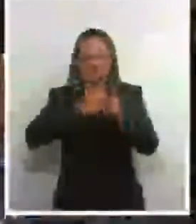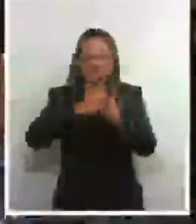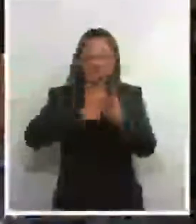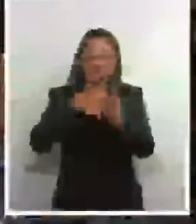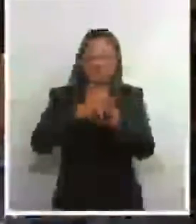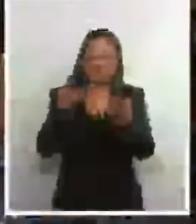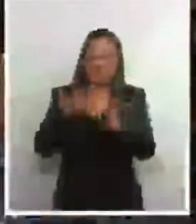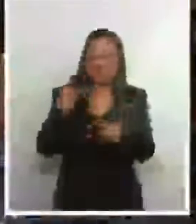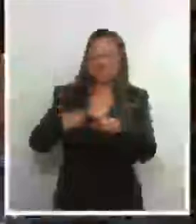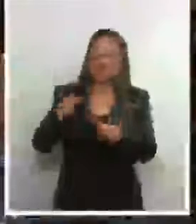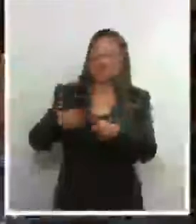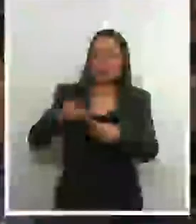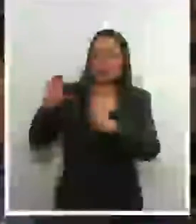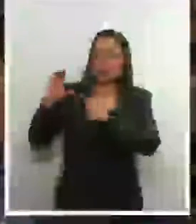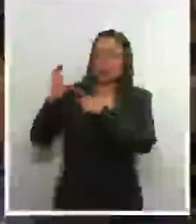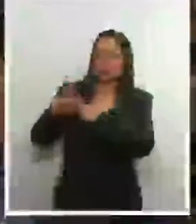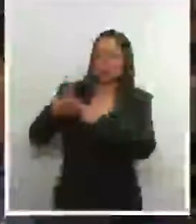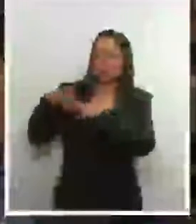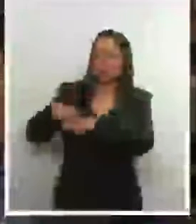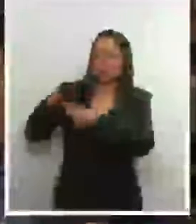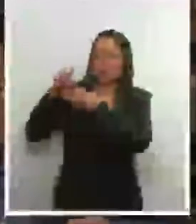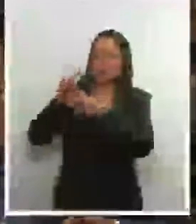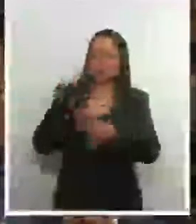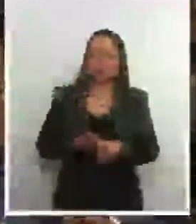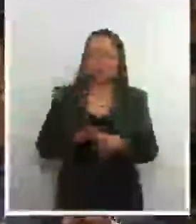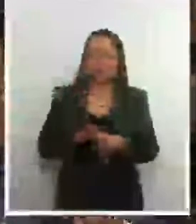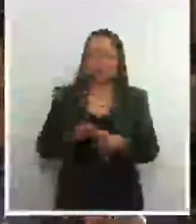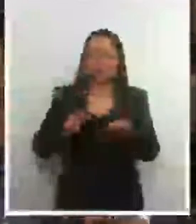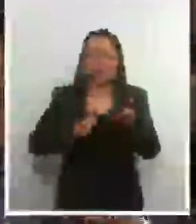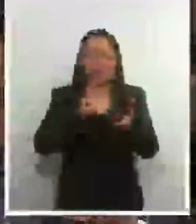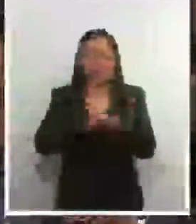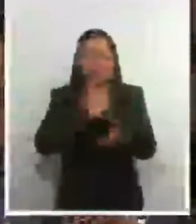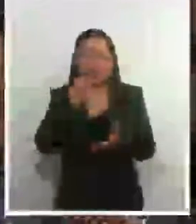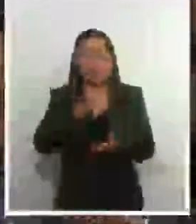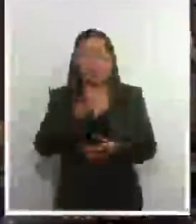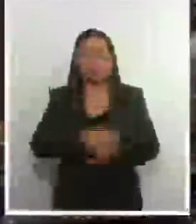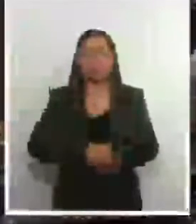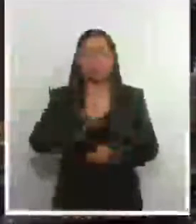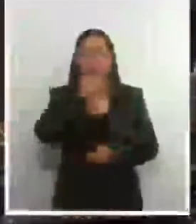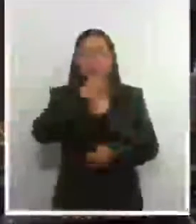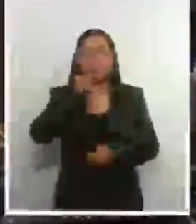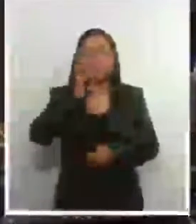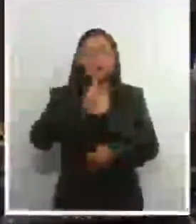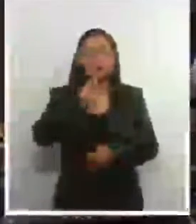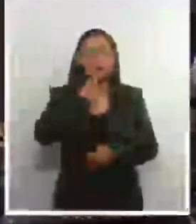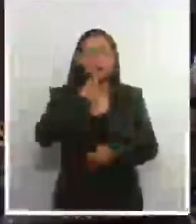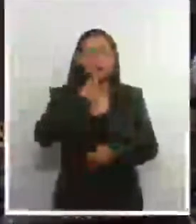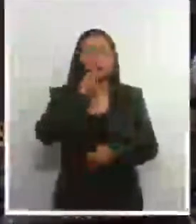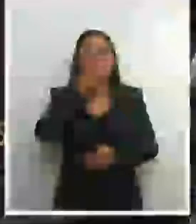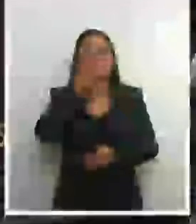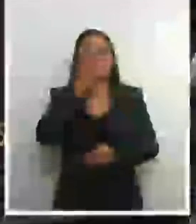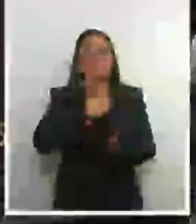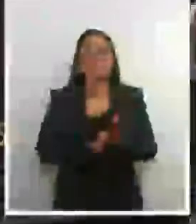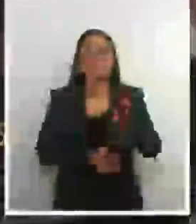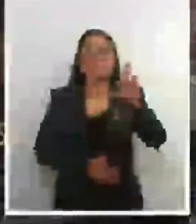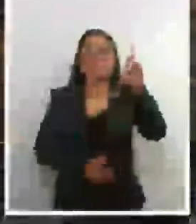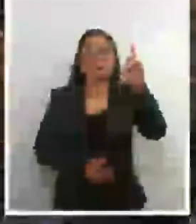modificaciones realizadas por la Conferencia de Armonización. Las y los constituyentes que estén por la afirmativa, sírvanse a